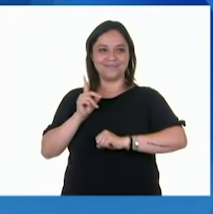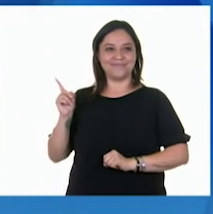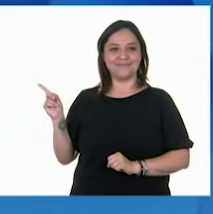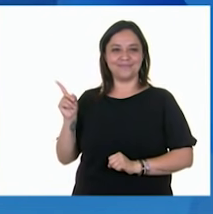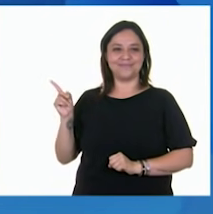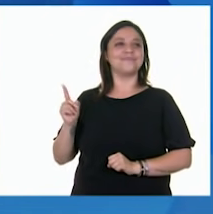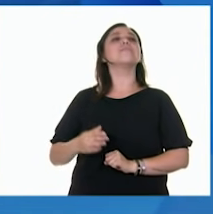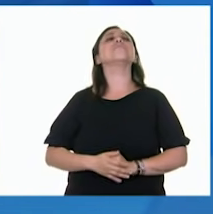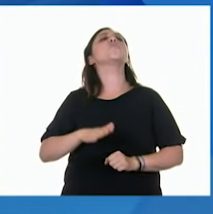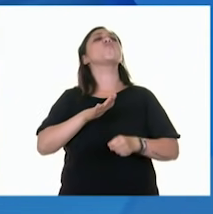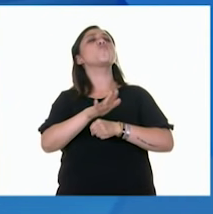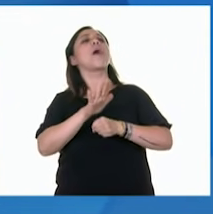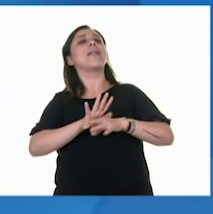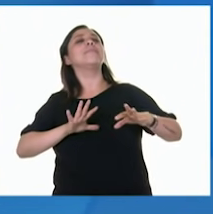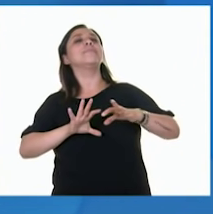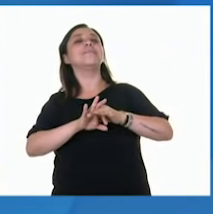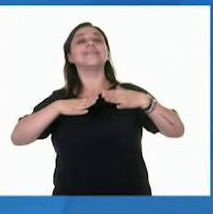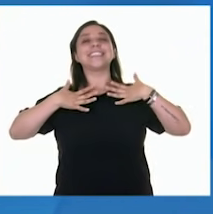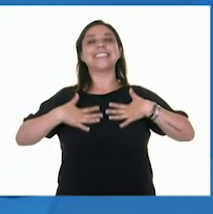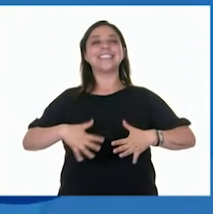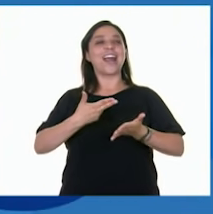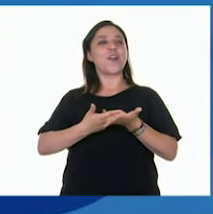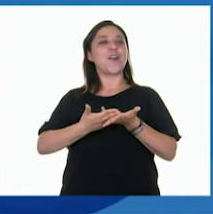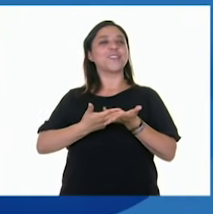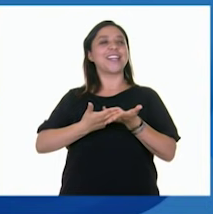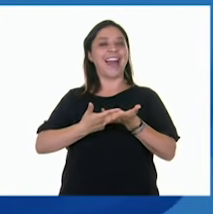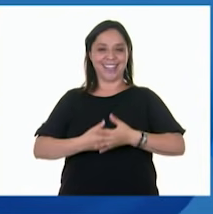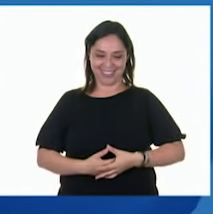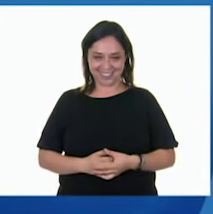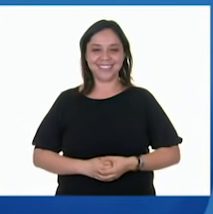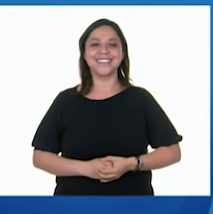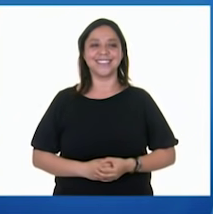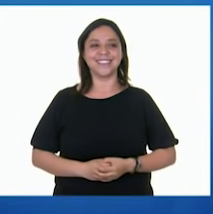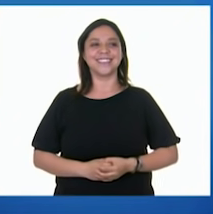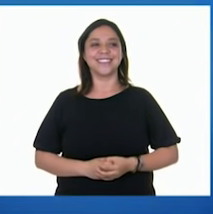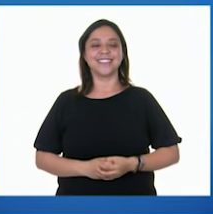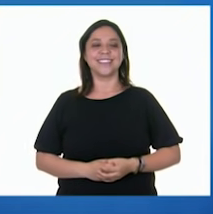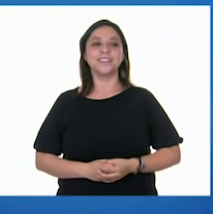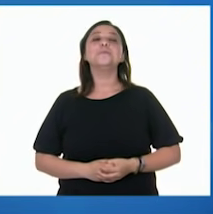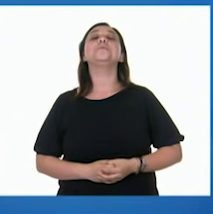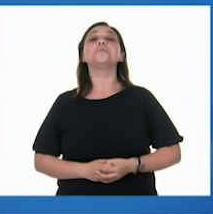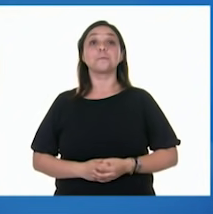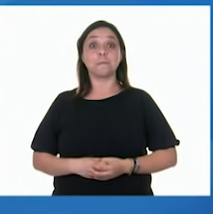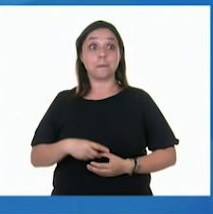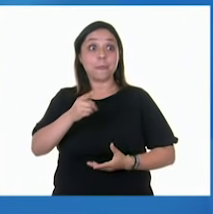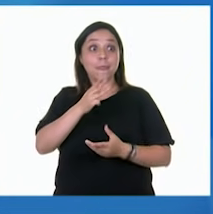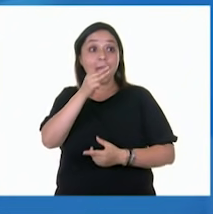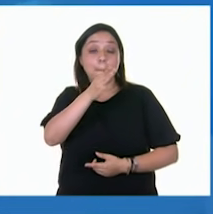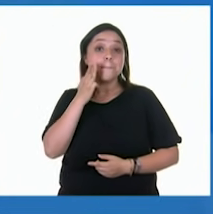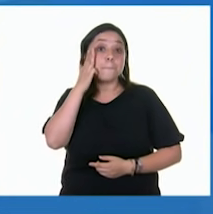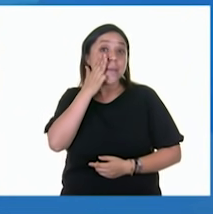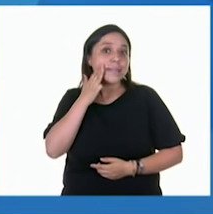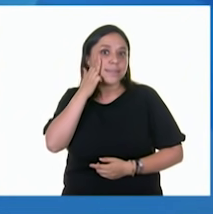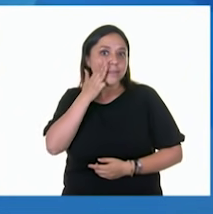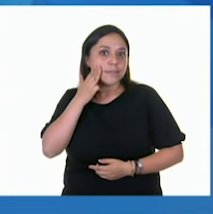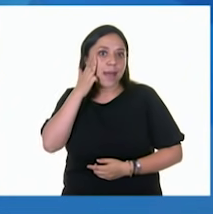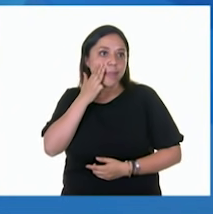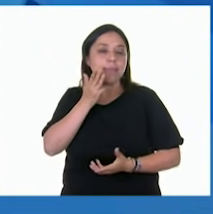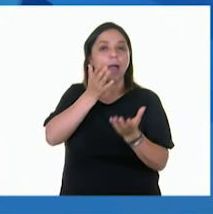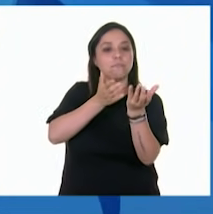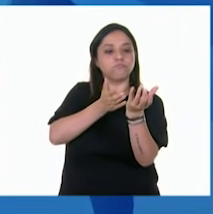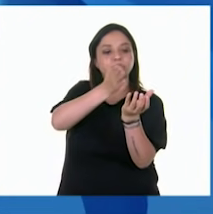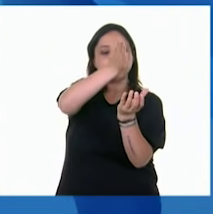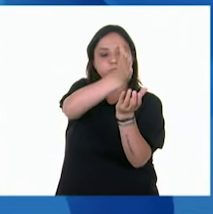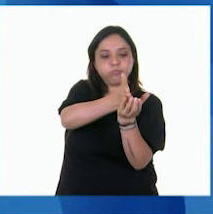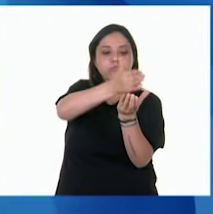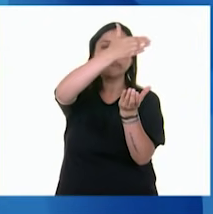te identificas? Yo soy la de rosa. La de rosa. Ah, ok, muy bien. Ajá. Entonces, esa manzana la vamos a repartir en 4 pedazos.